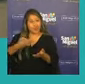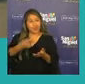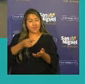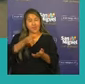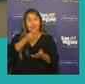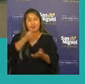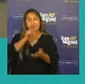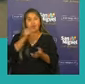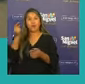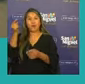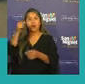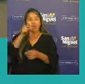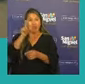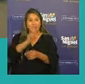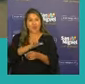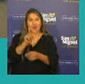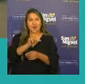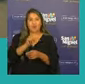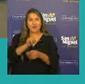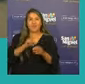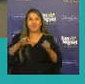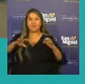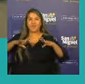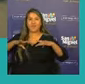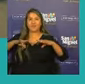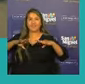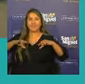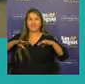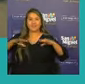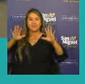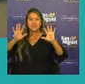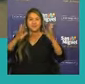puertas, llega el lunes, así que muy felices.